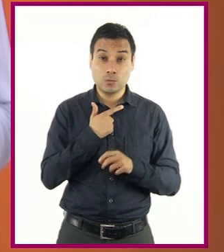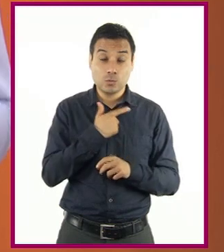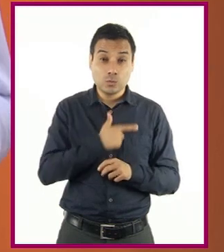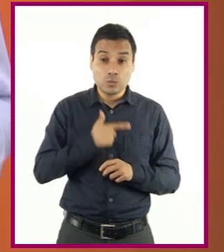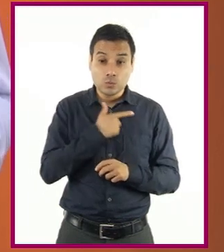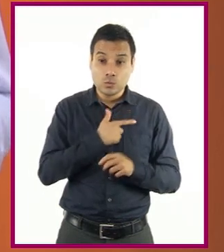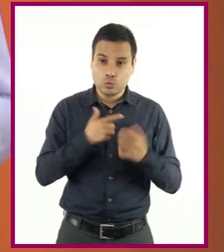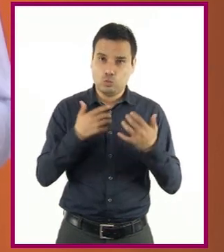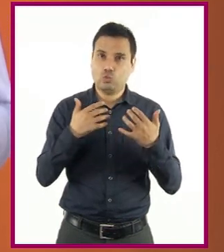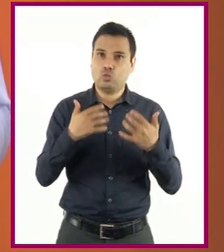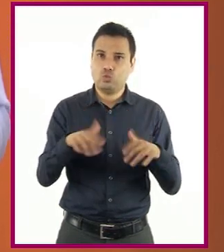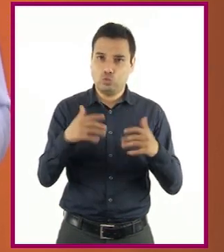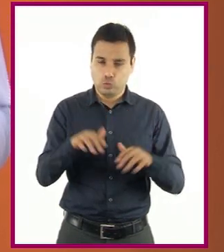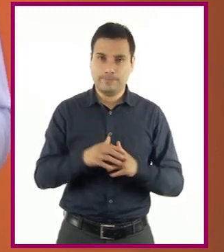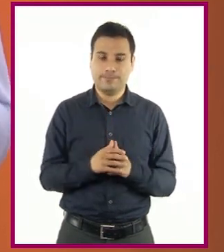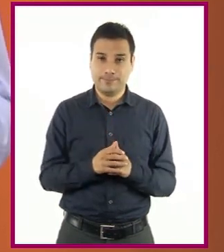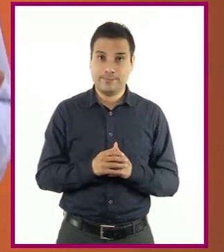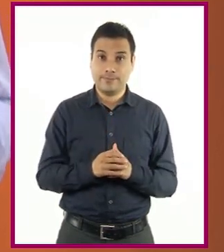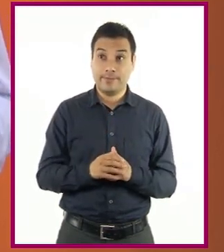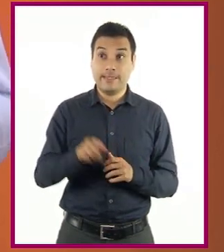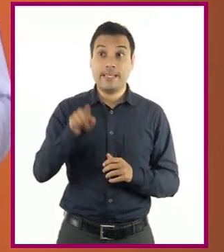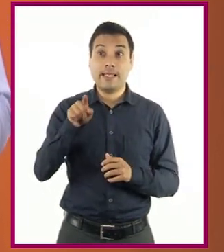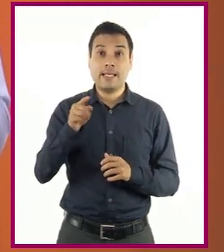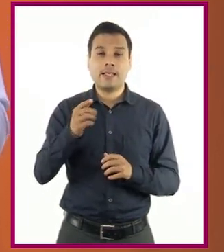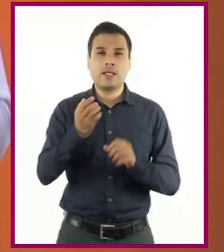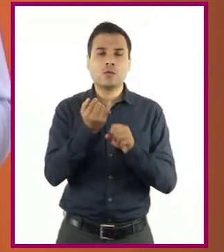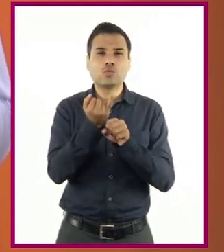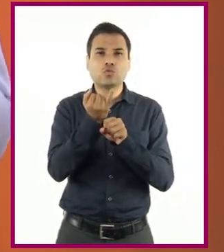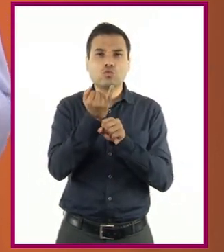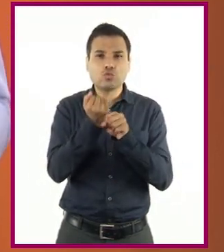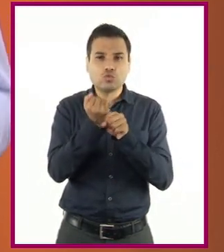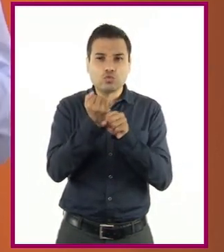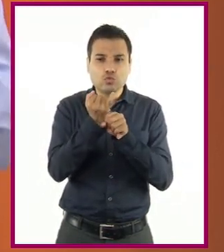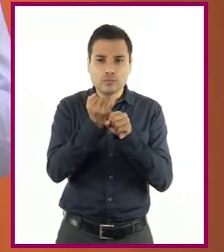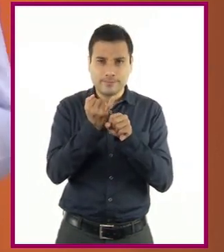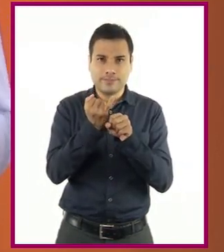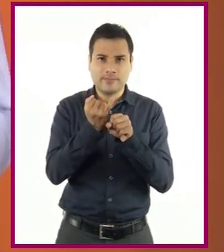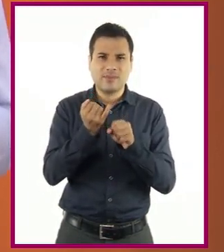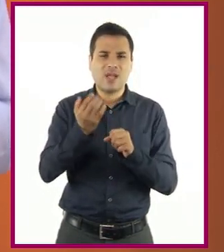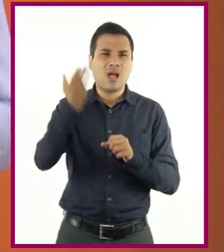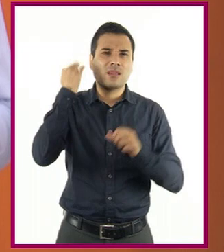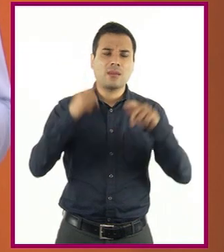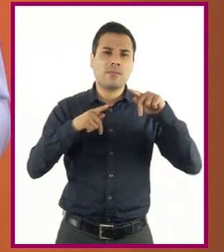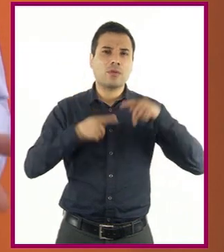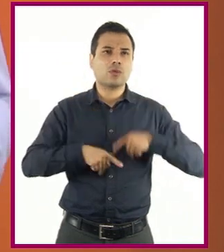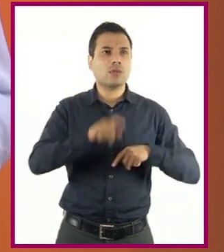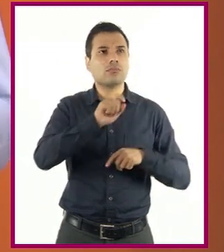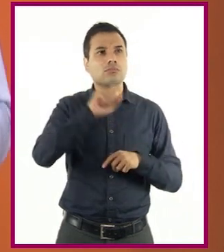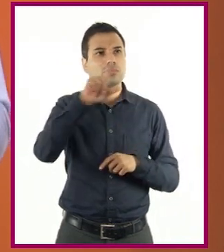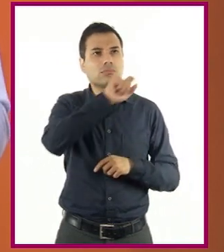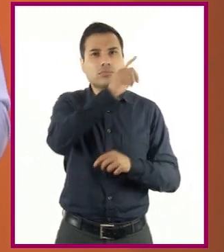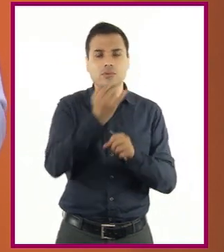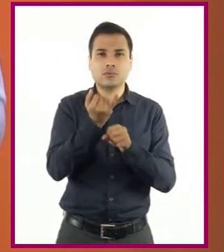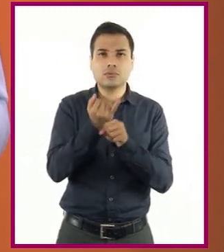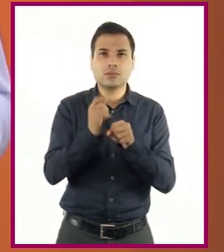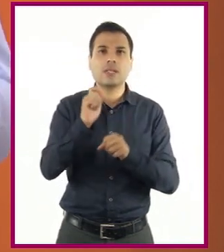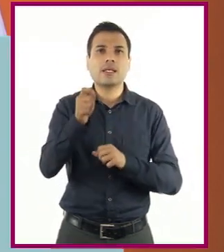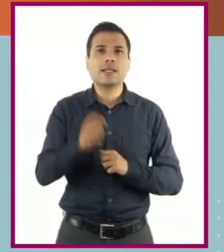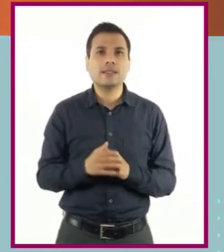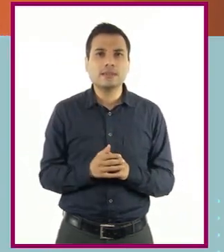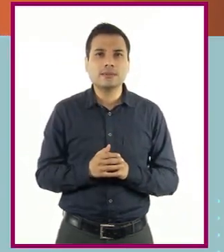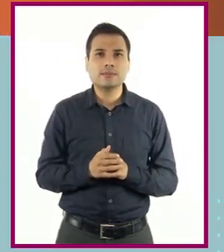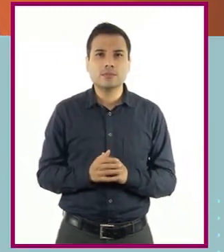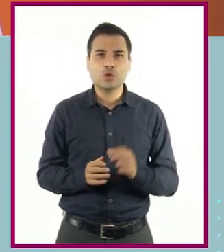importante, considerando que las investigaciones en su época estaban centradas en el estudio de partículas subatómicas, en tanto